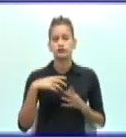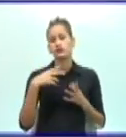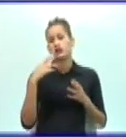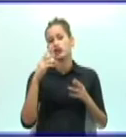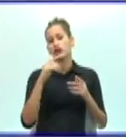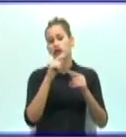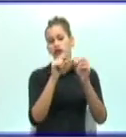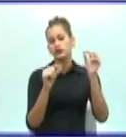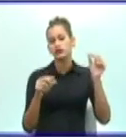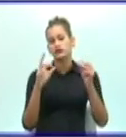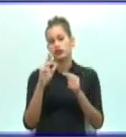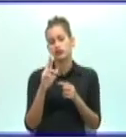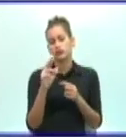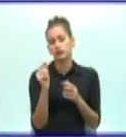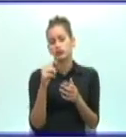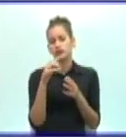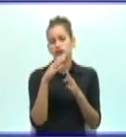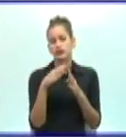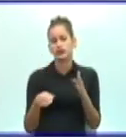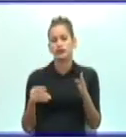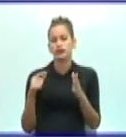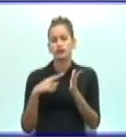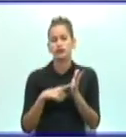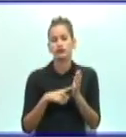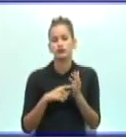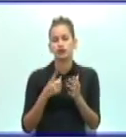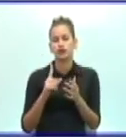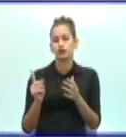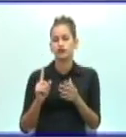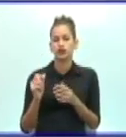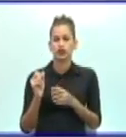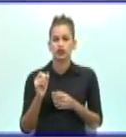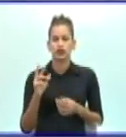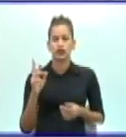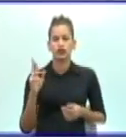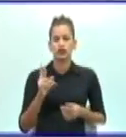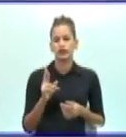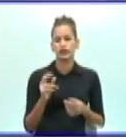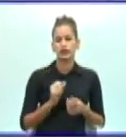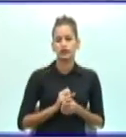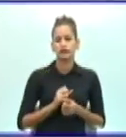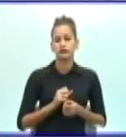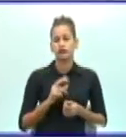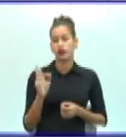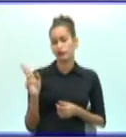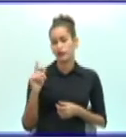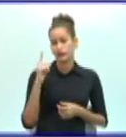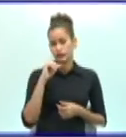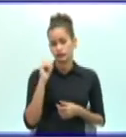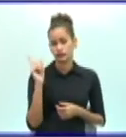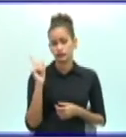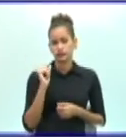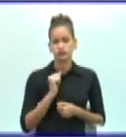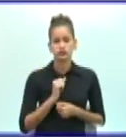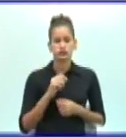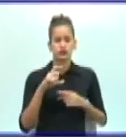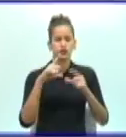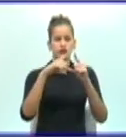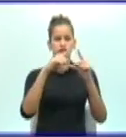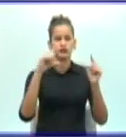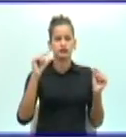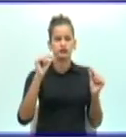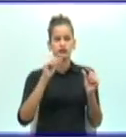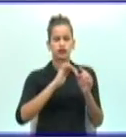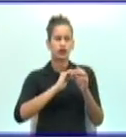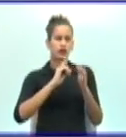R, coloca un lado corto del cartabón sobre la recta R y la regla por el lado